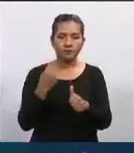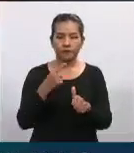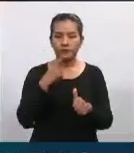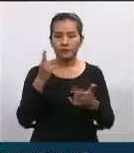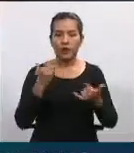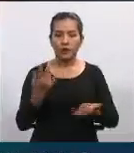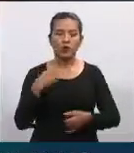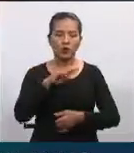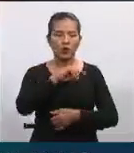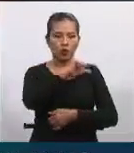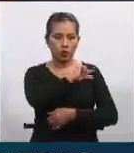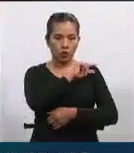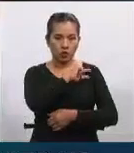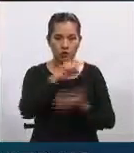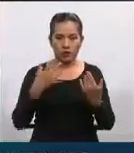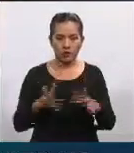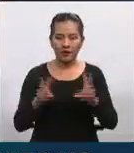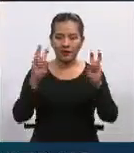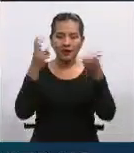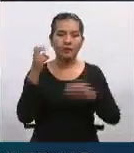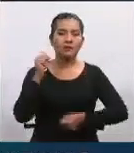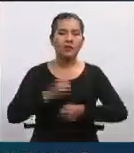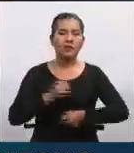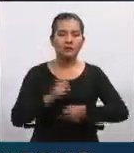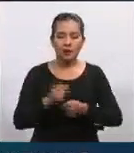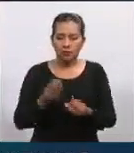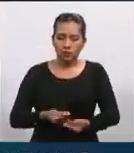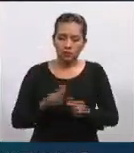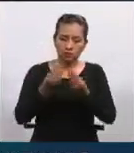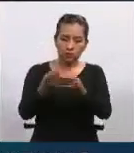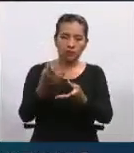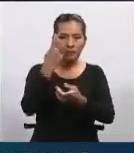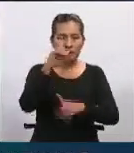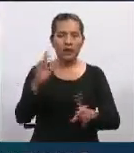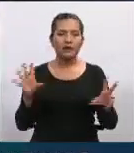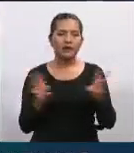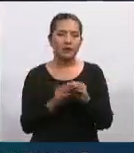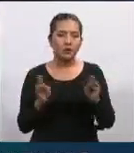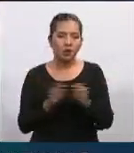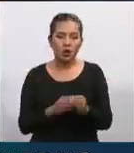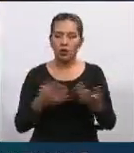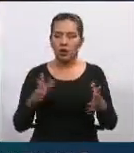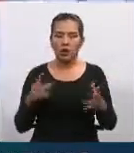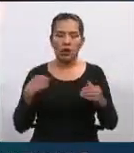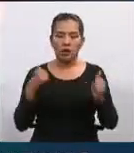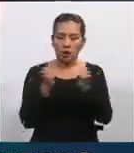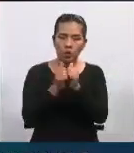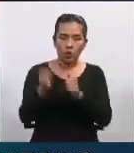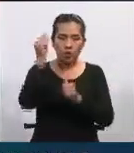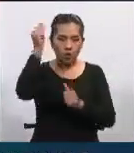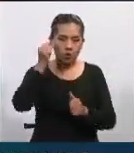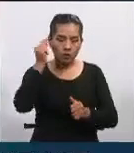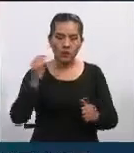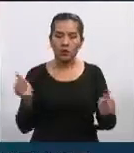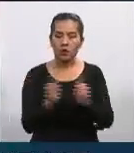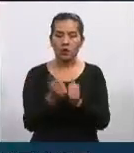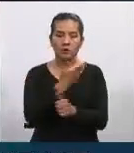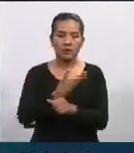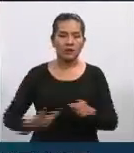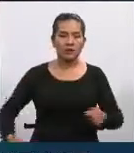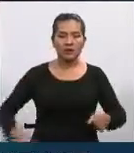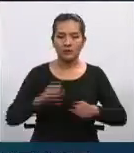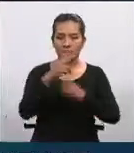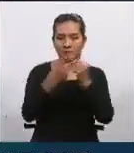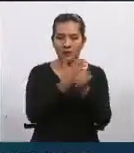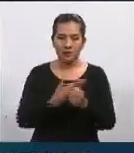estamos conscientes de un trabajo que se ha encomendado en las reuniones que se ha sostenido con el gobierno, con el presidente y vicepresidente del